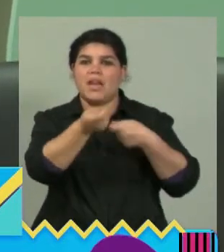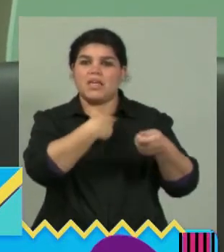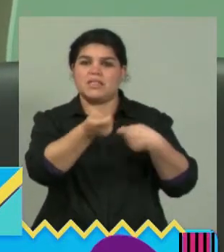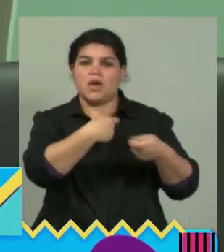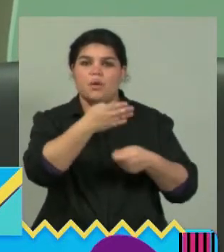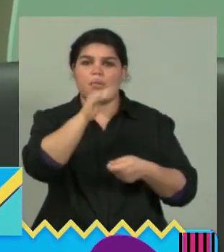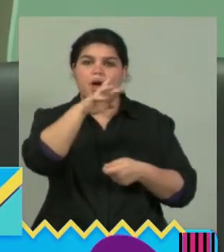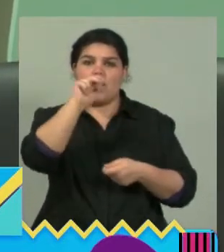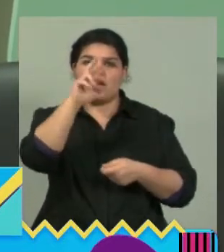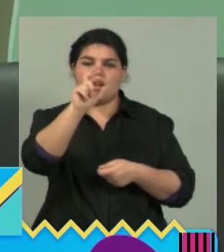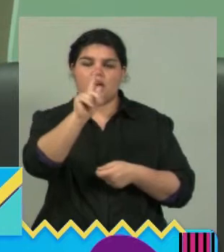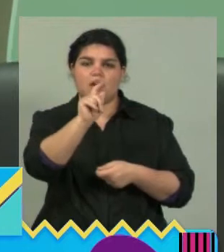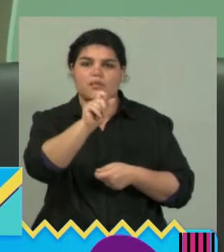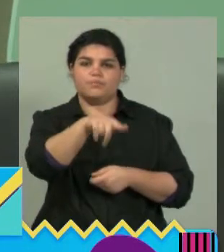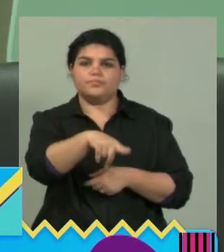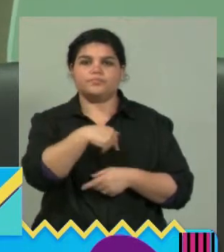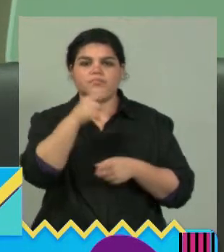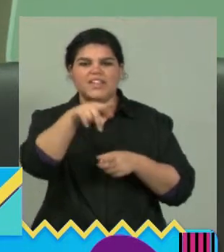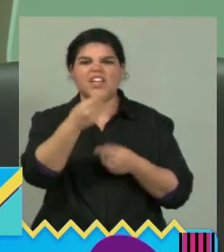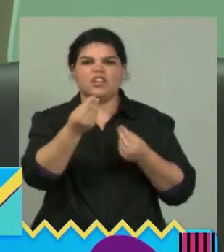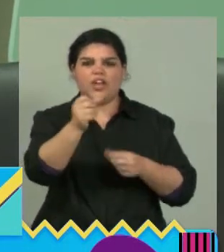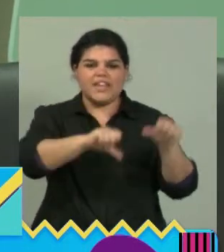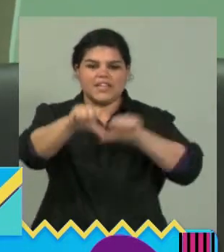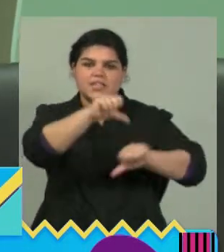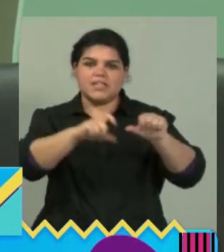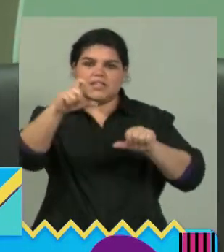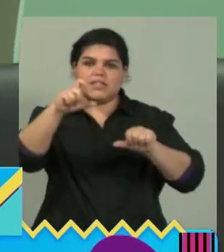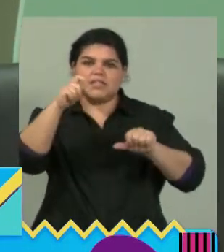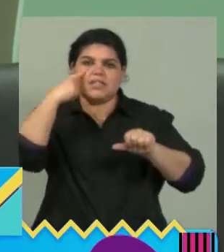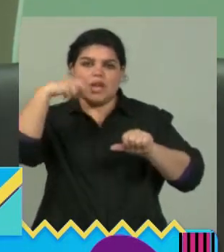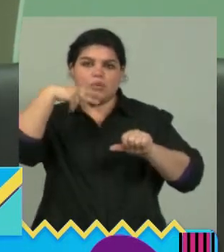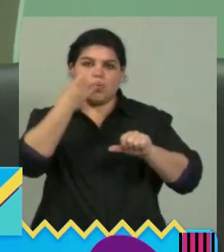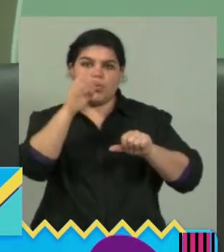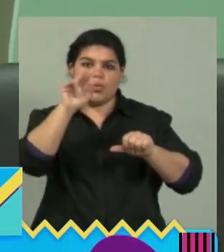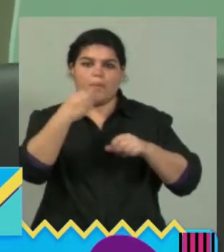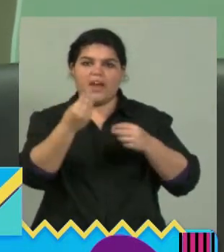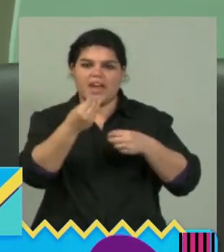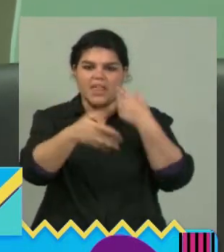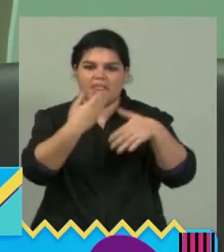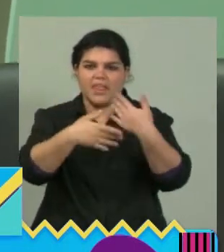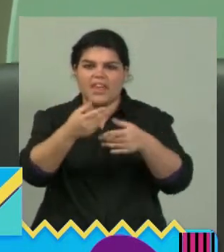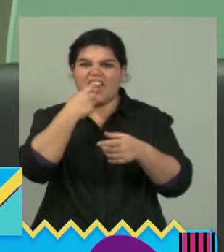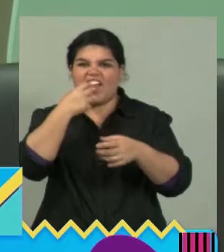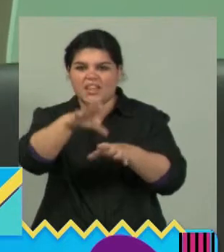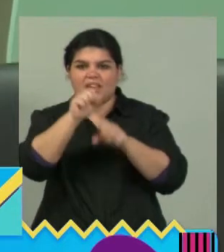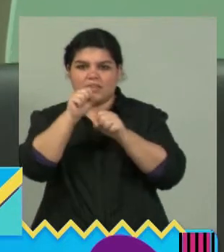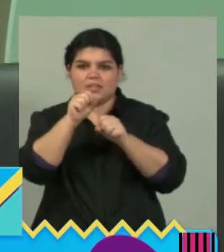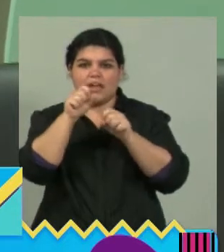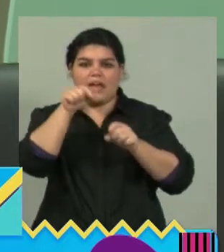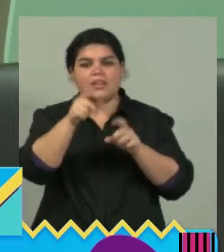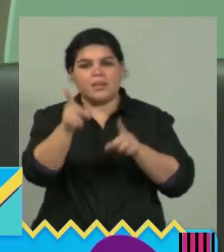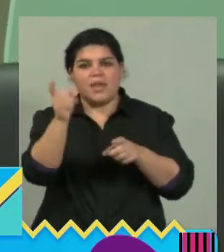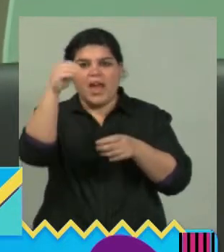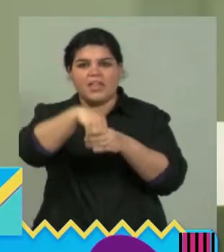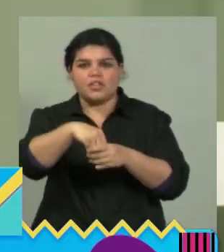La Barrick Gold utiliza cianuro para el proceso de lixiviación y tiene como subproducto el mercurio.